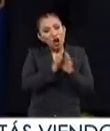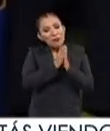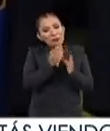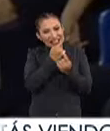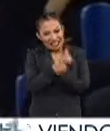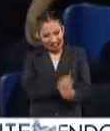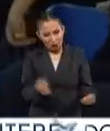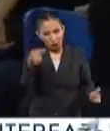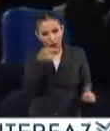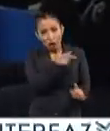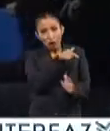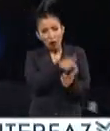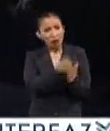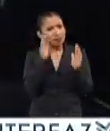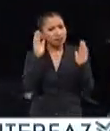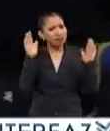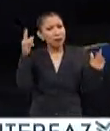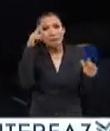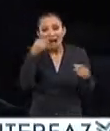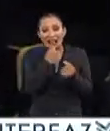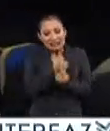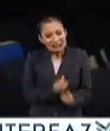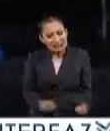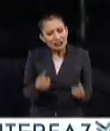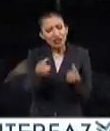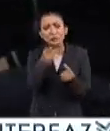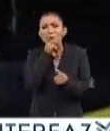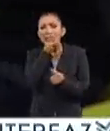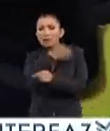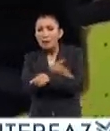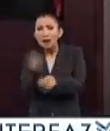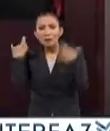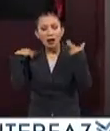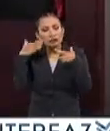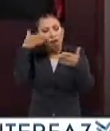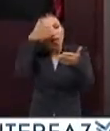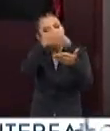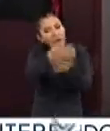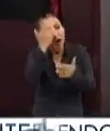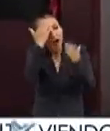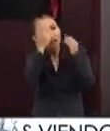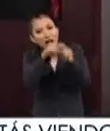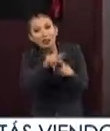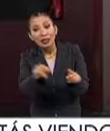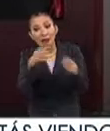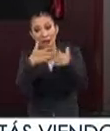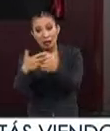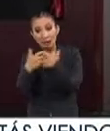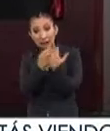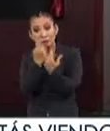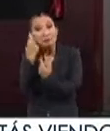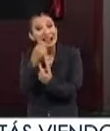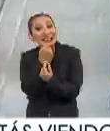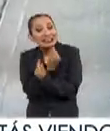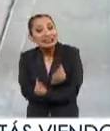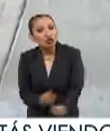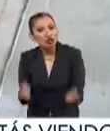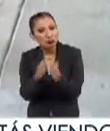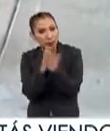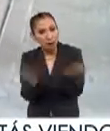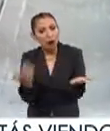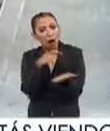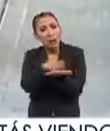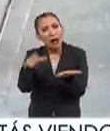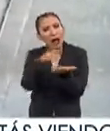para Niños fue un espacio formidable para que pequeños, padres de familia y maestros conocieran las editoriales infantiles,